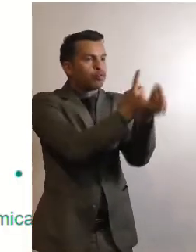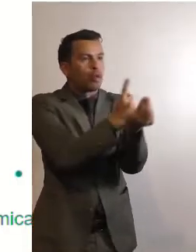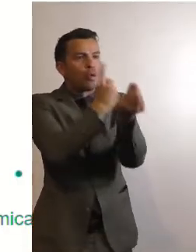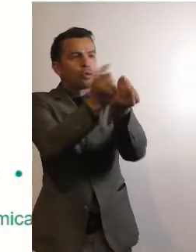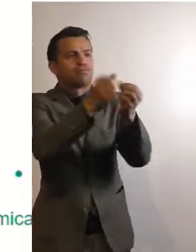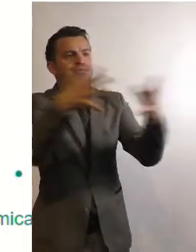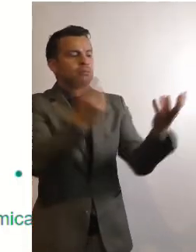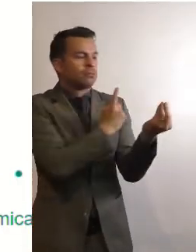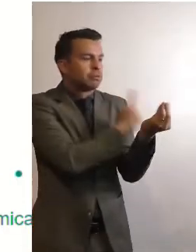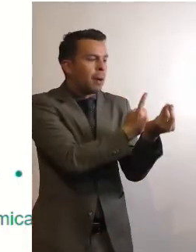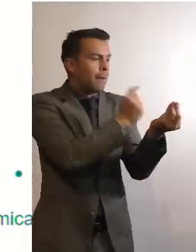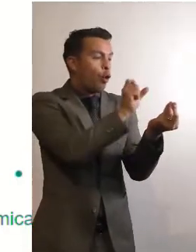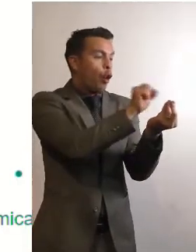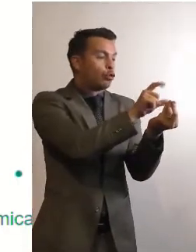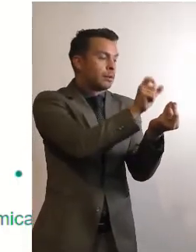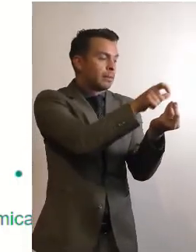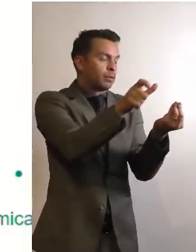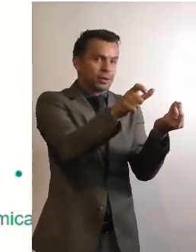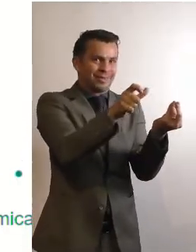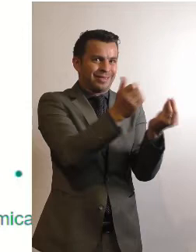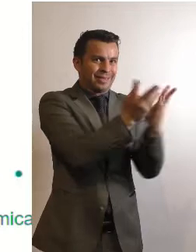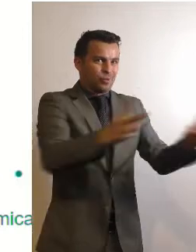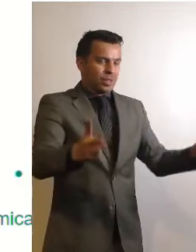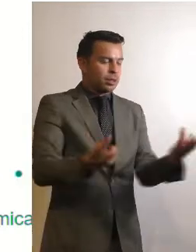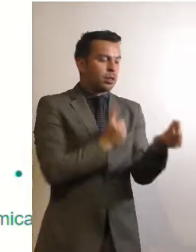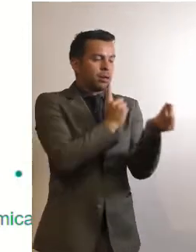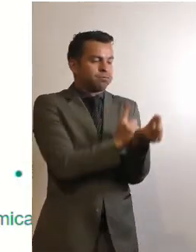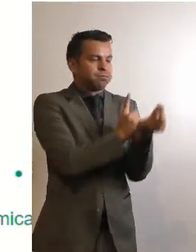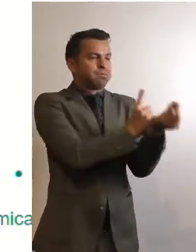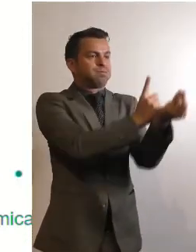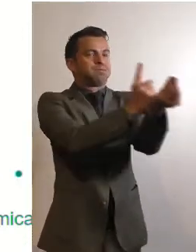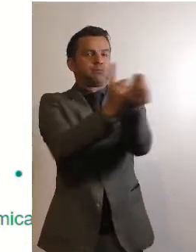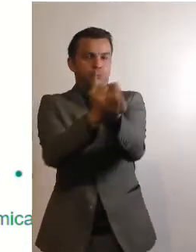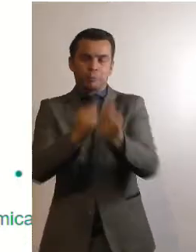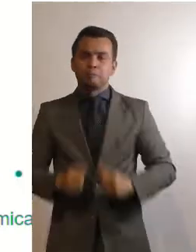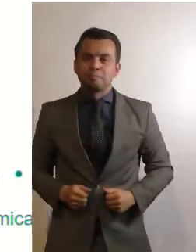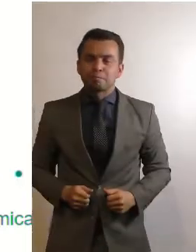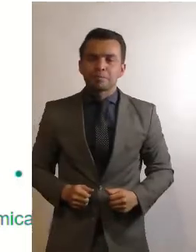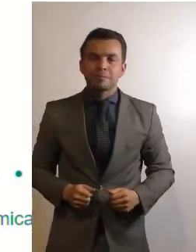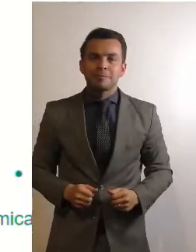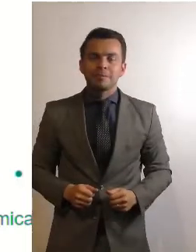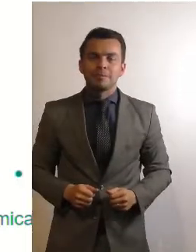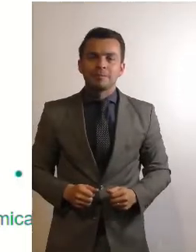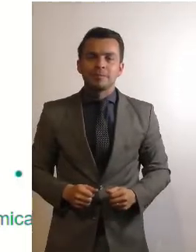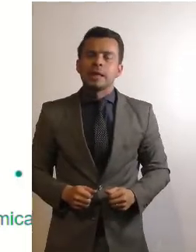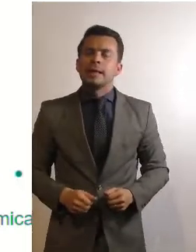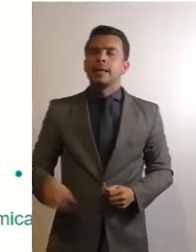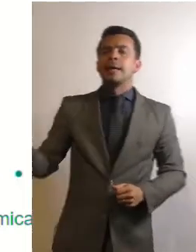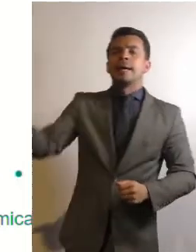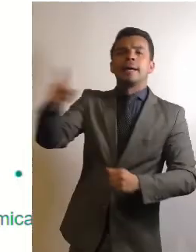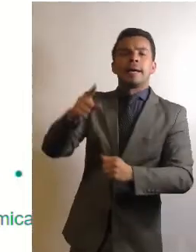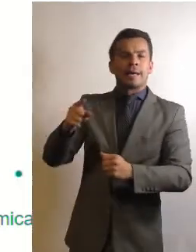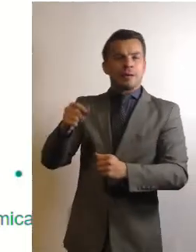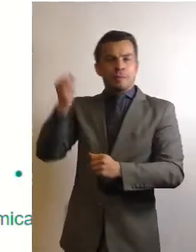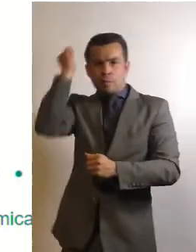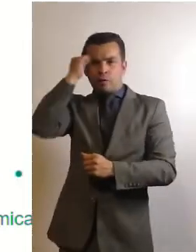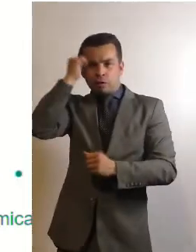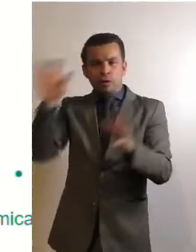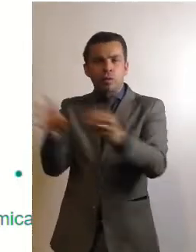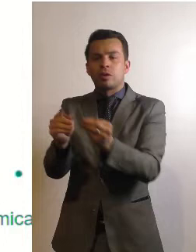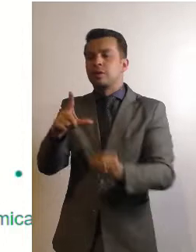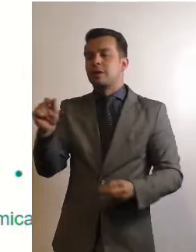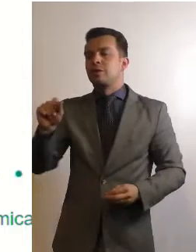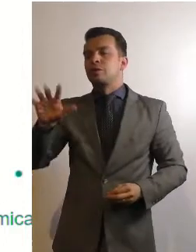En cuanto a la formación de nuestros académicos, tenemos 152